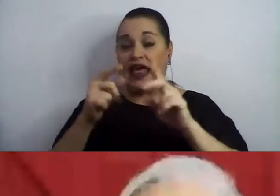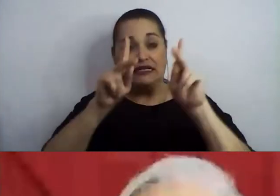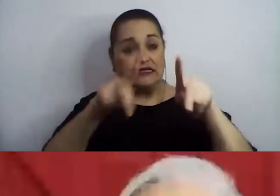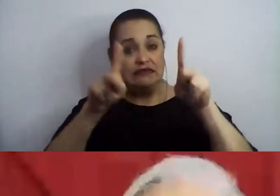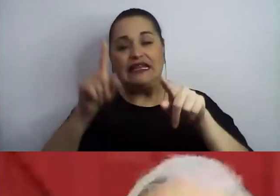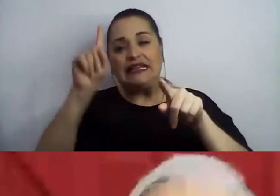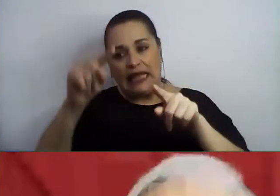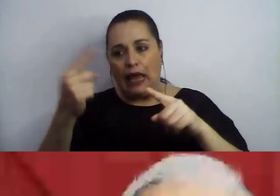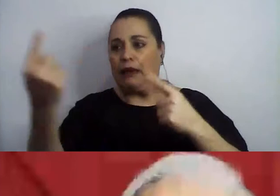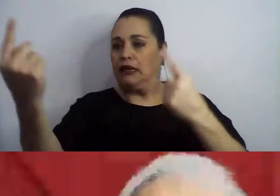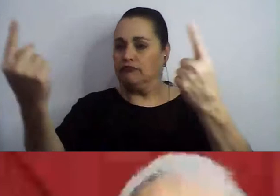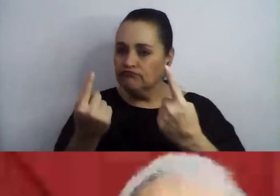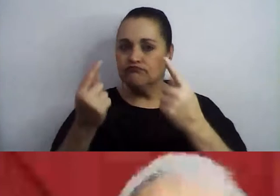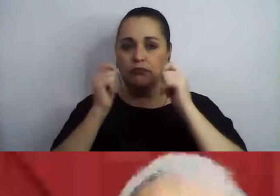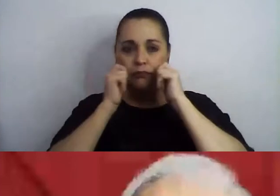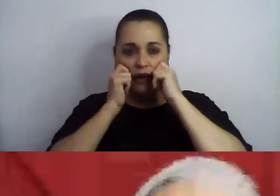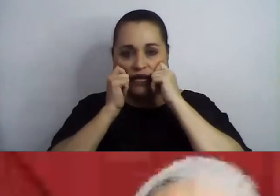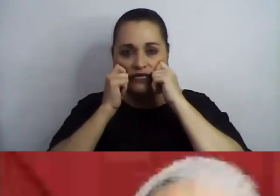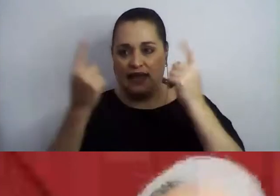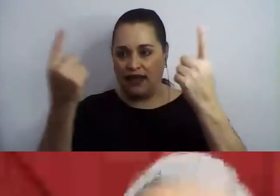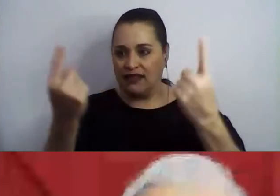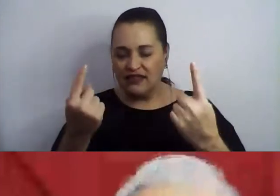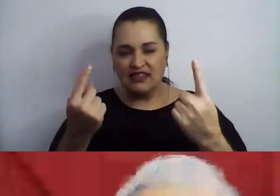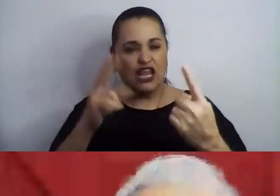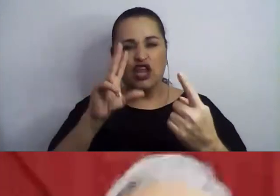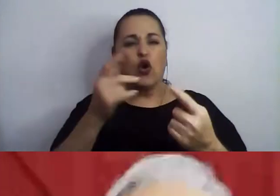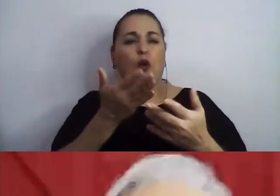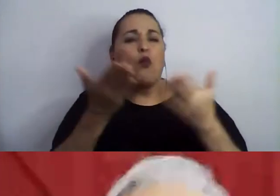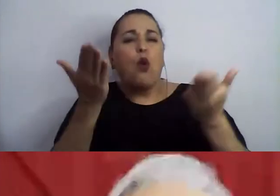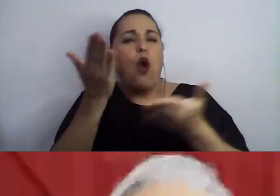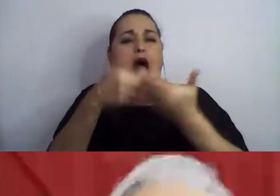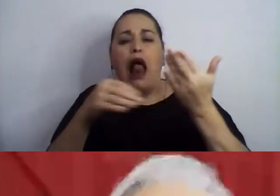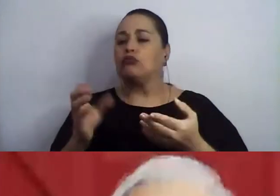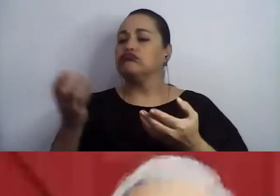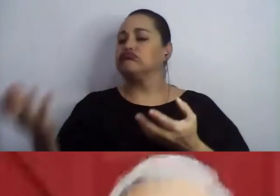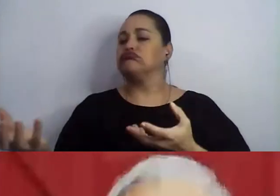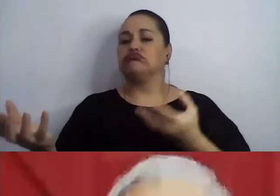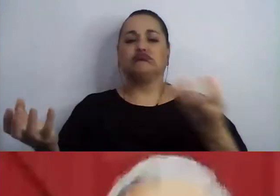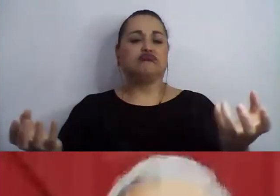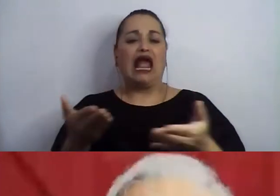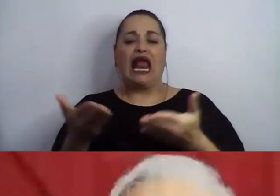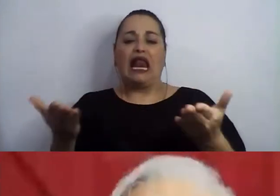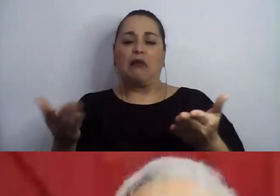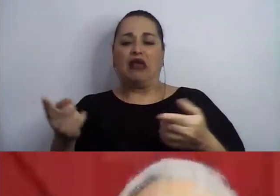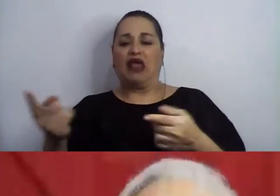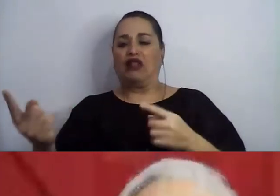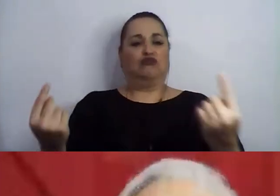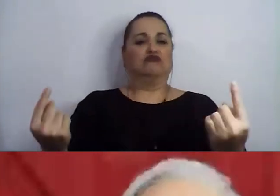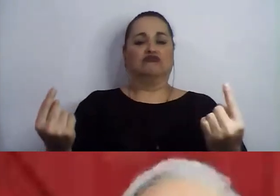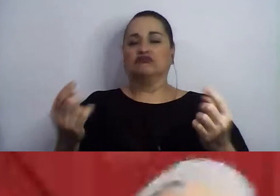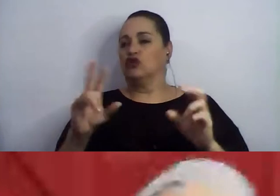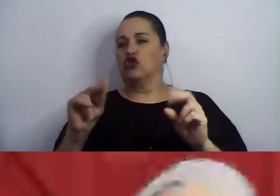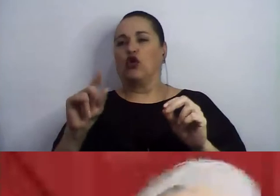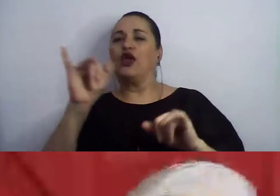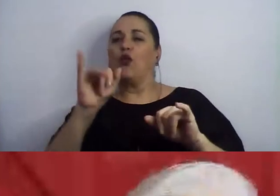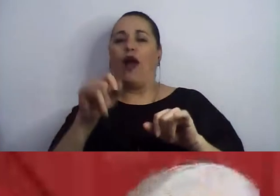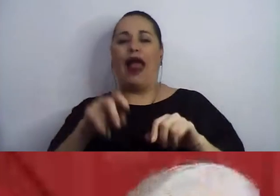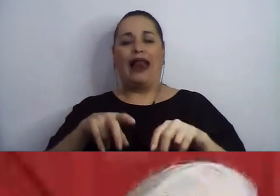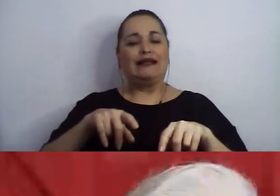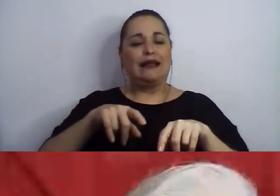presente y no como algo accesorio, sino como uno de los elementos, como una de las patitas de ese banco